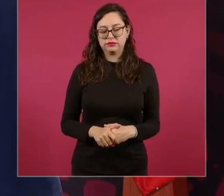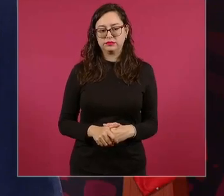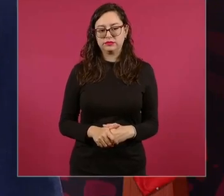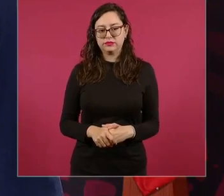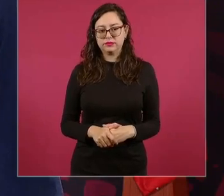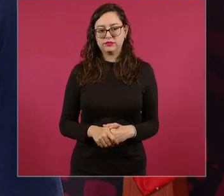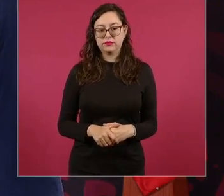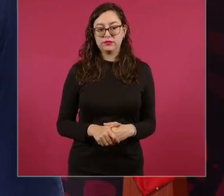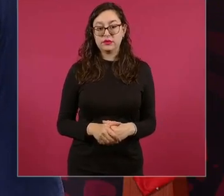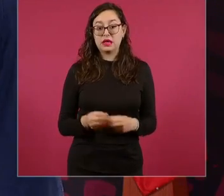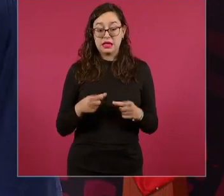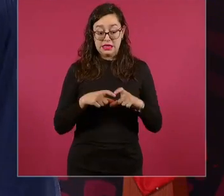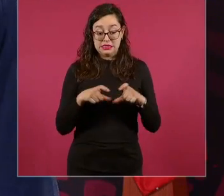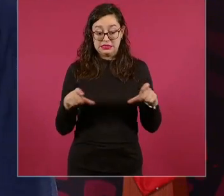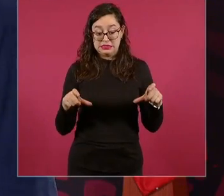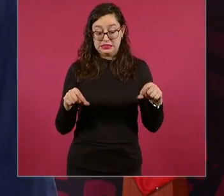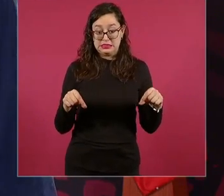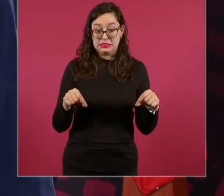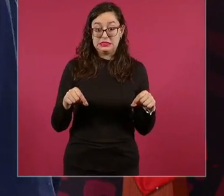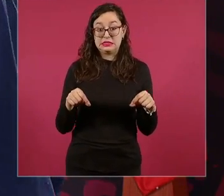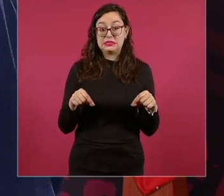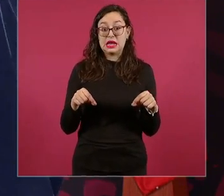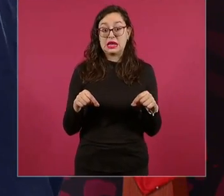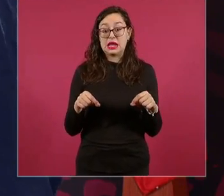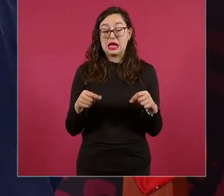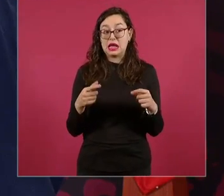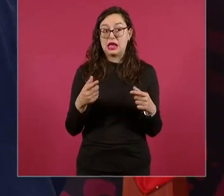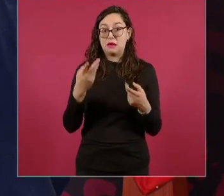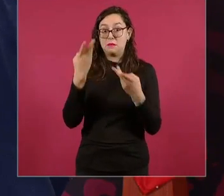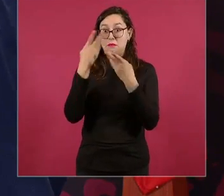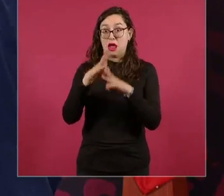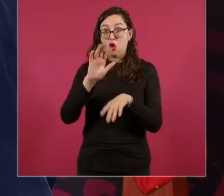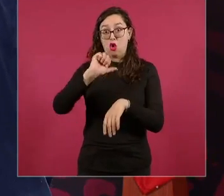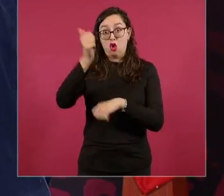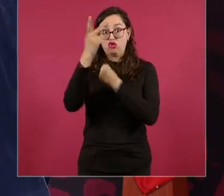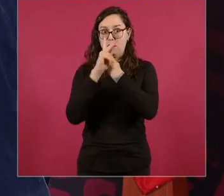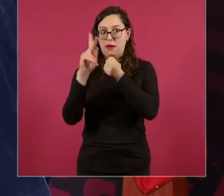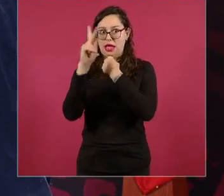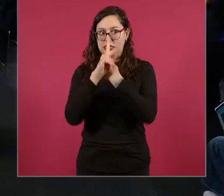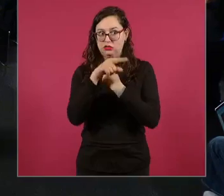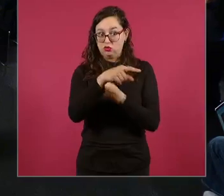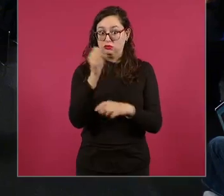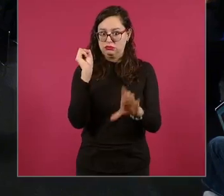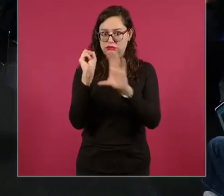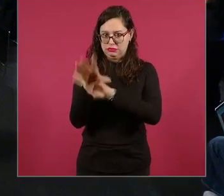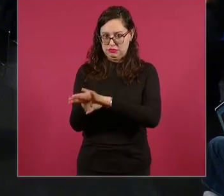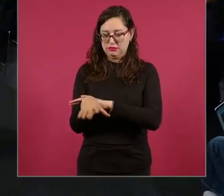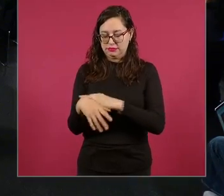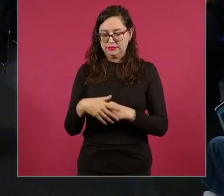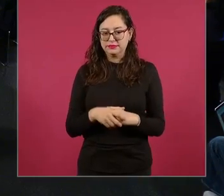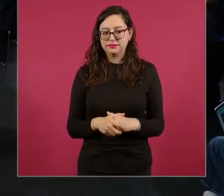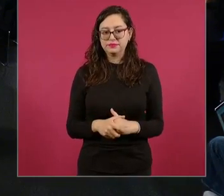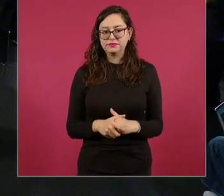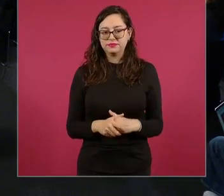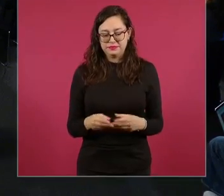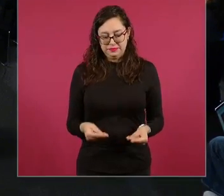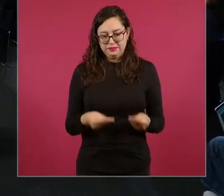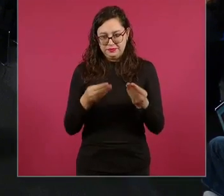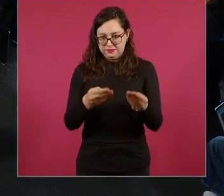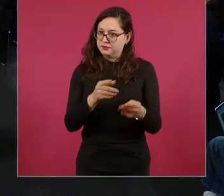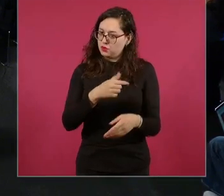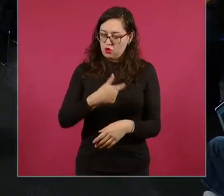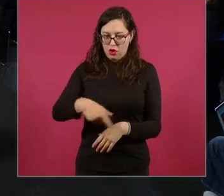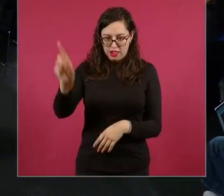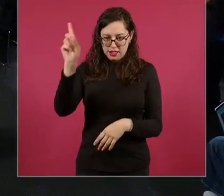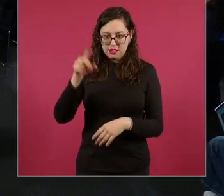Veme a depositar este cheque en mi cuenta de las Islas Galapagüe. Ah, Mativo Dios Catorce. Ahí está, ahí está el poder. Sale. Vale.